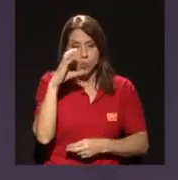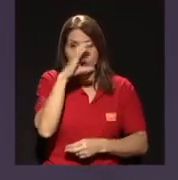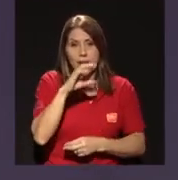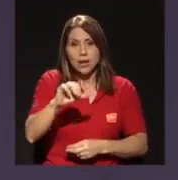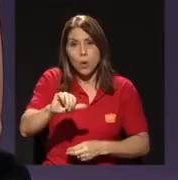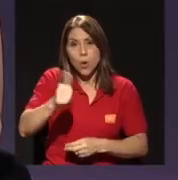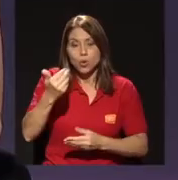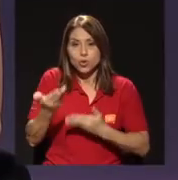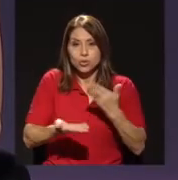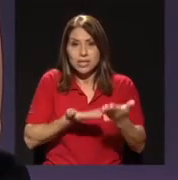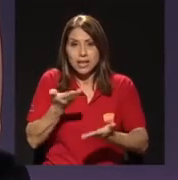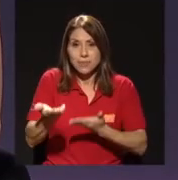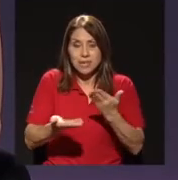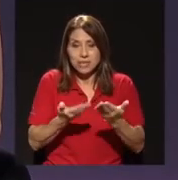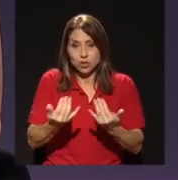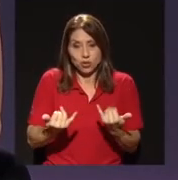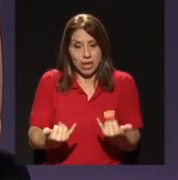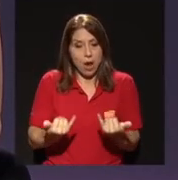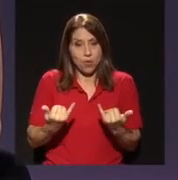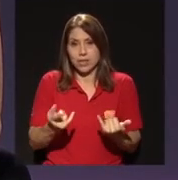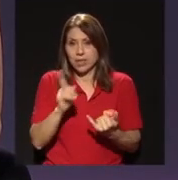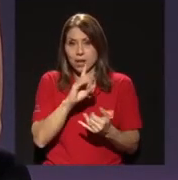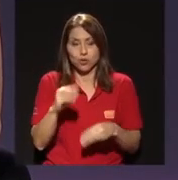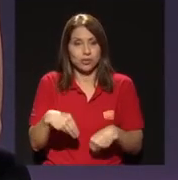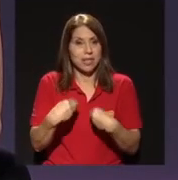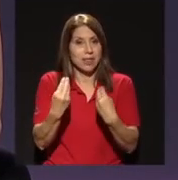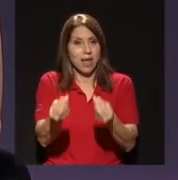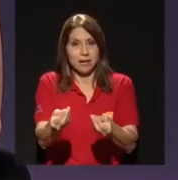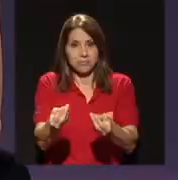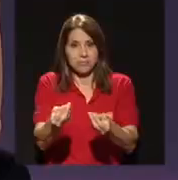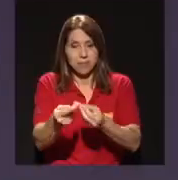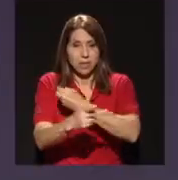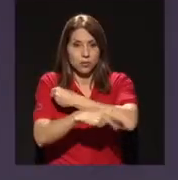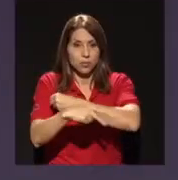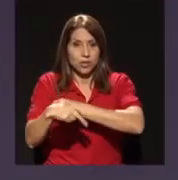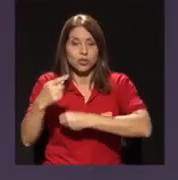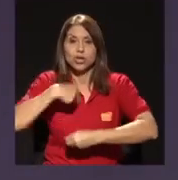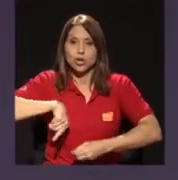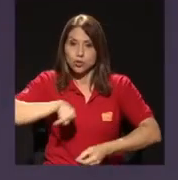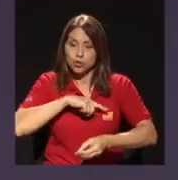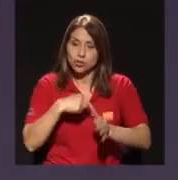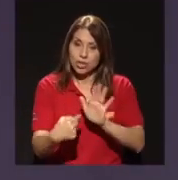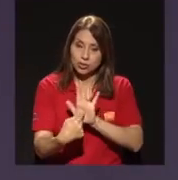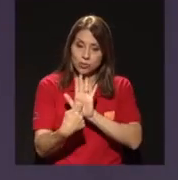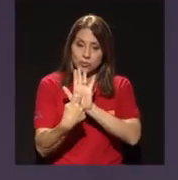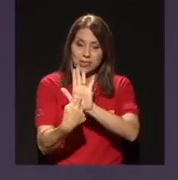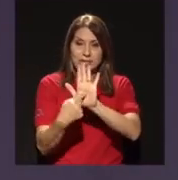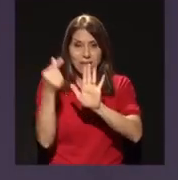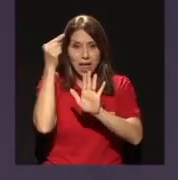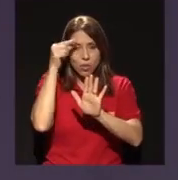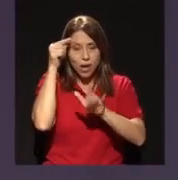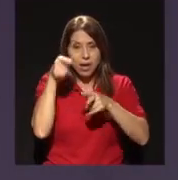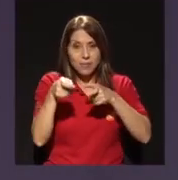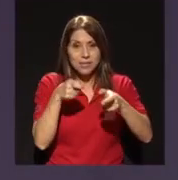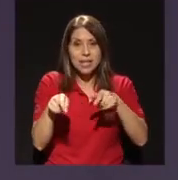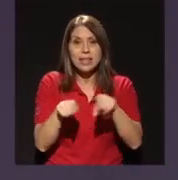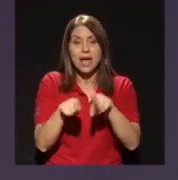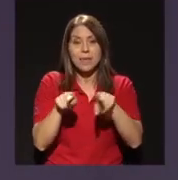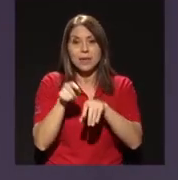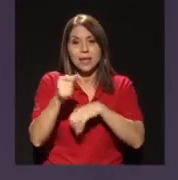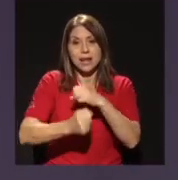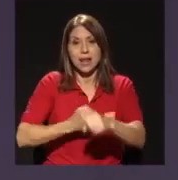servicios que hoy no se dan dentro de nuestros puertos y se los hemos presentado a la administración. Y también el año